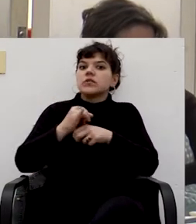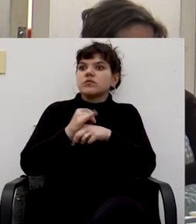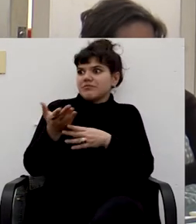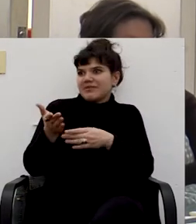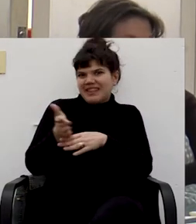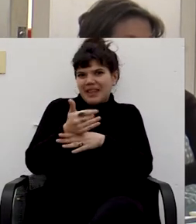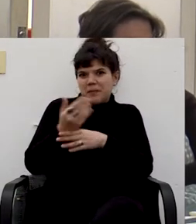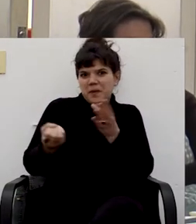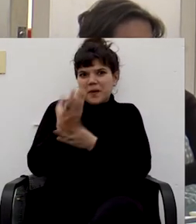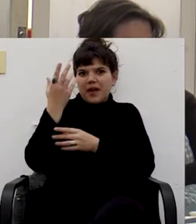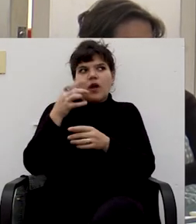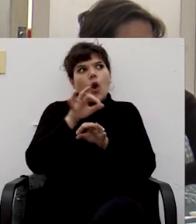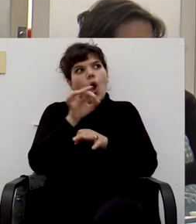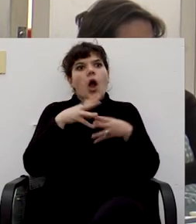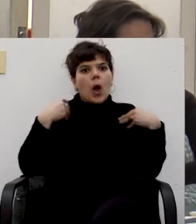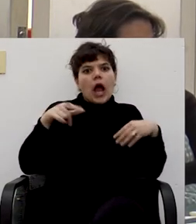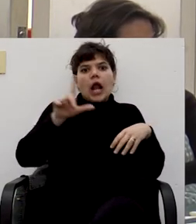las escuelas, en los liceos, o sea,